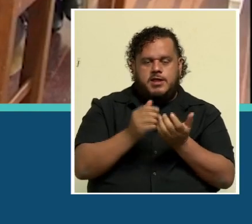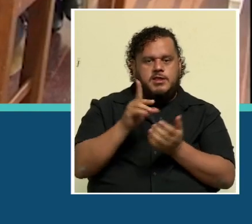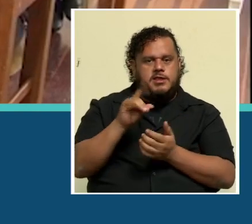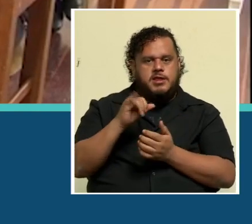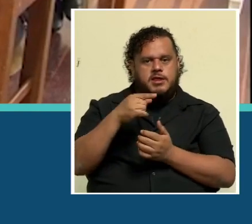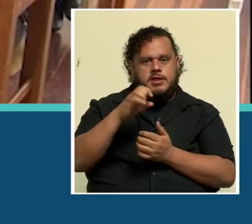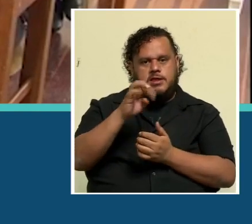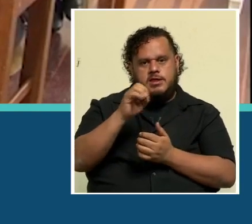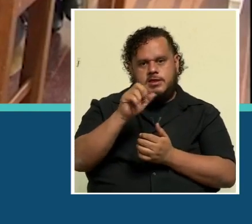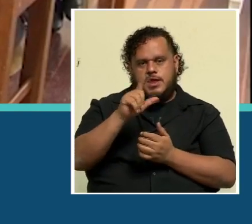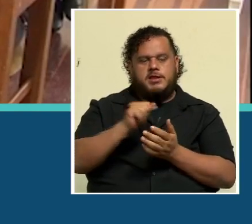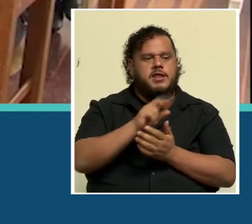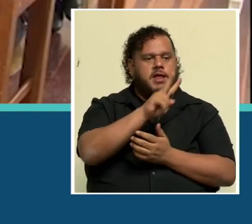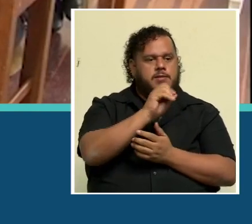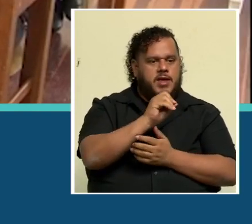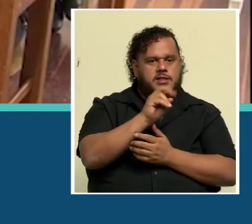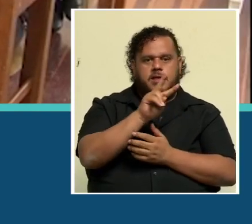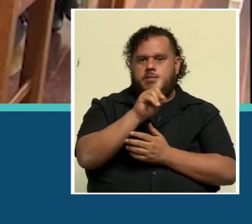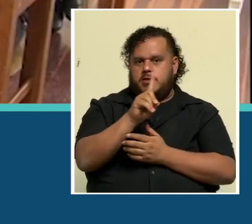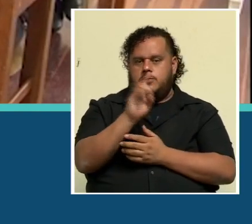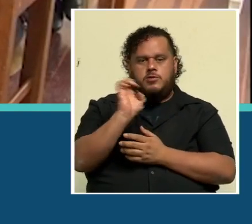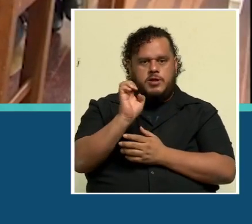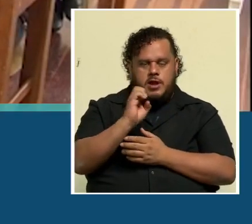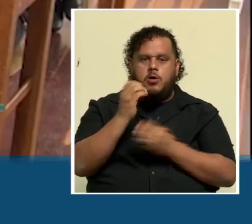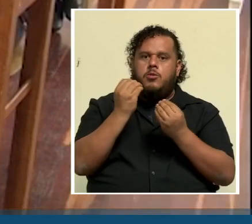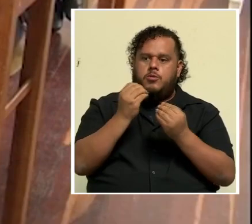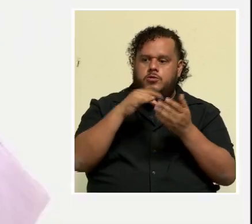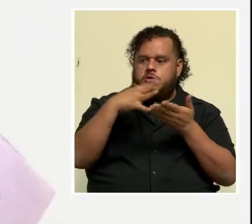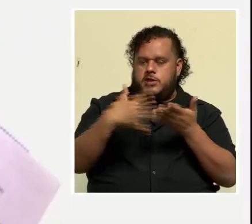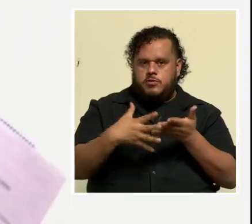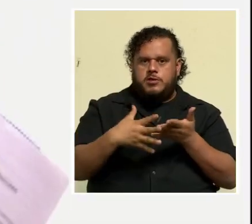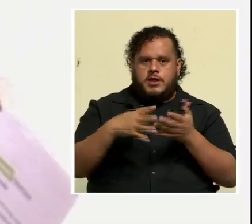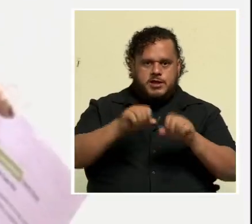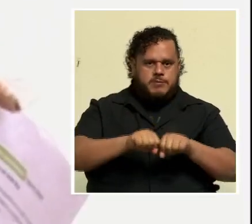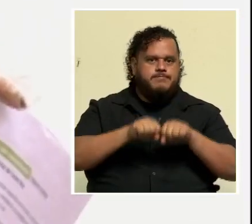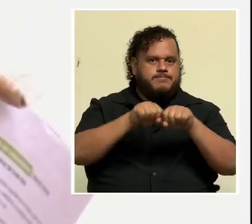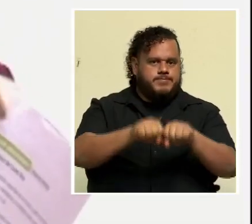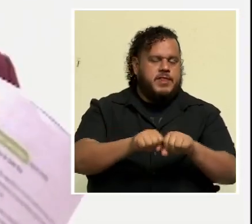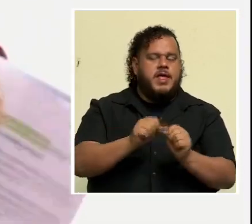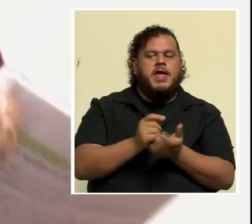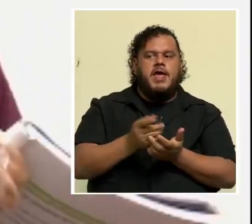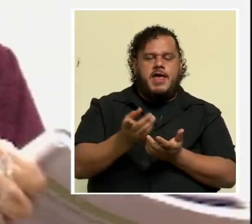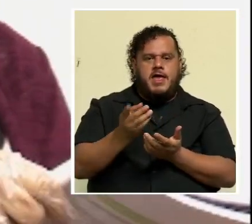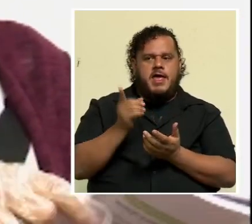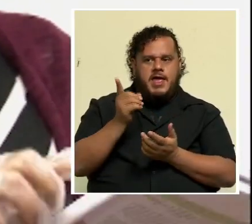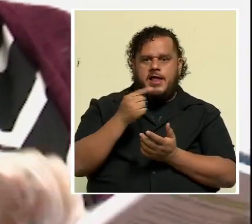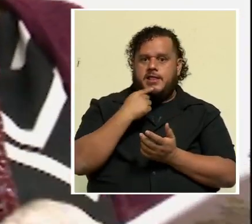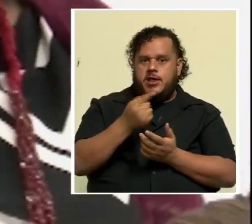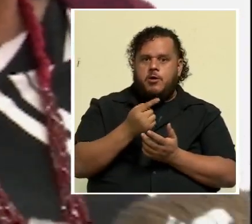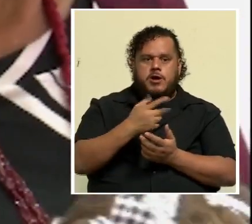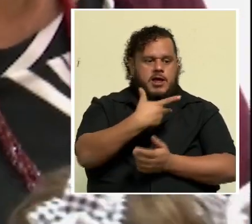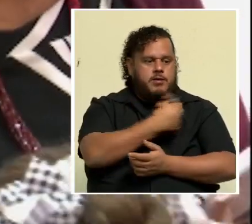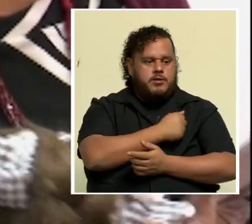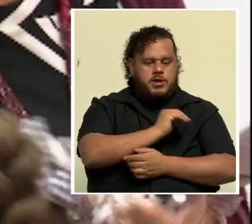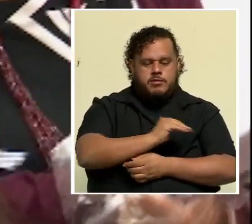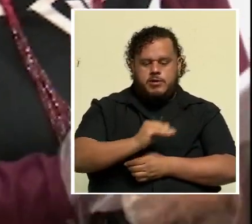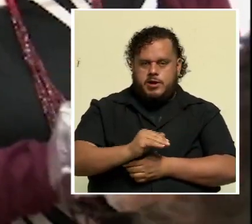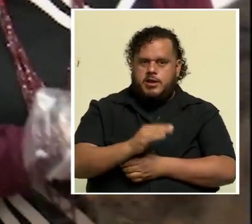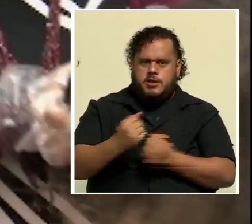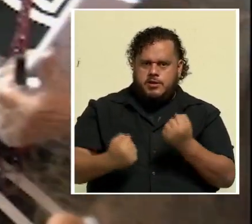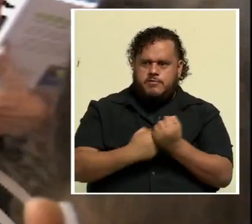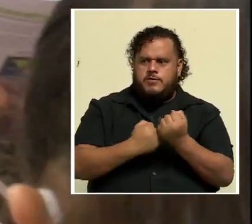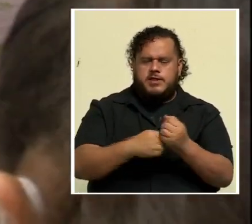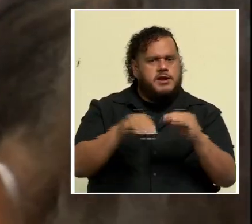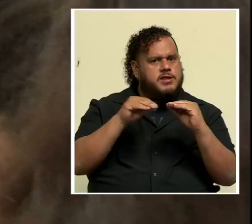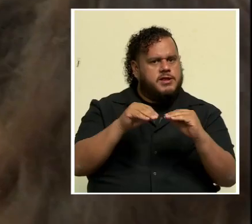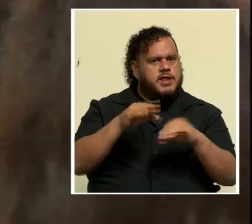enero serán las graduaciones de muchos estudiantes a nivel nacional. La jerarca agregó que las vacunas para los niños vienen a reforzar la enseñanza y